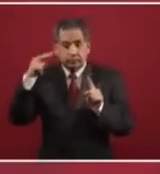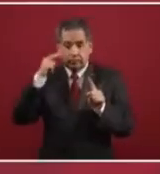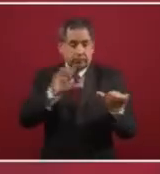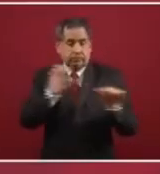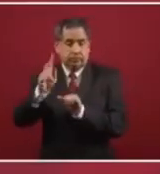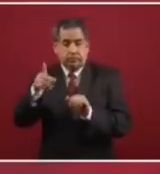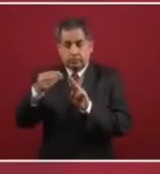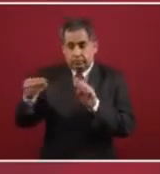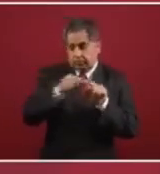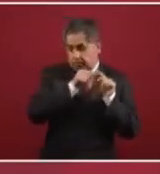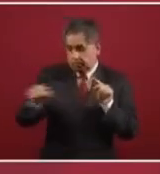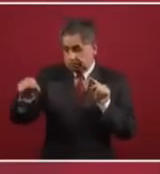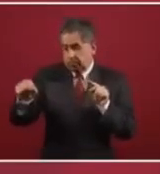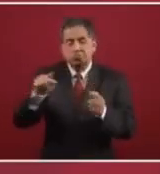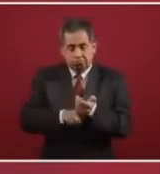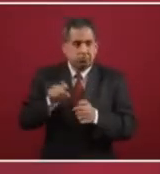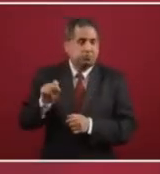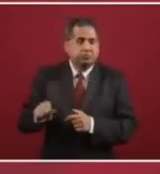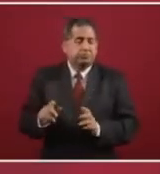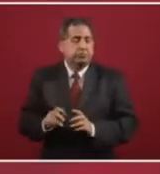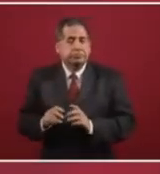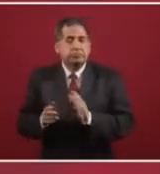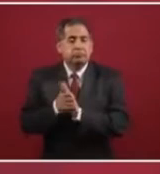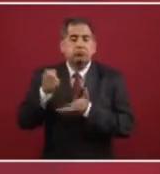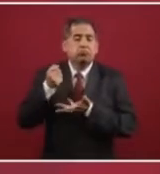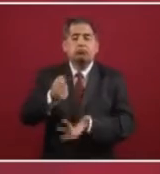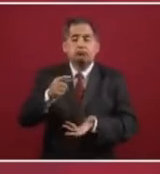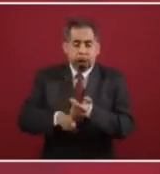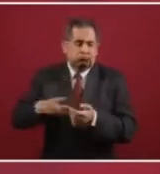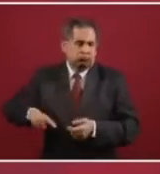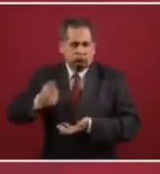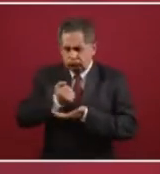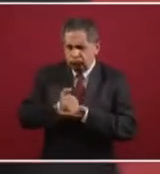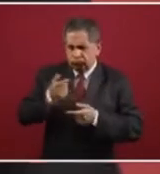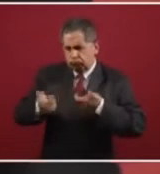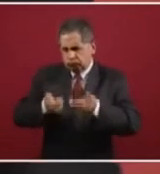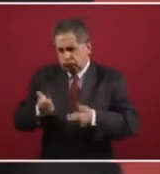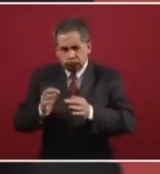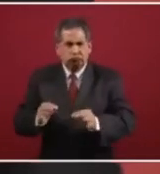kilómetros. Y se había hecho con presupuesto público.